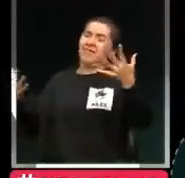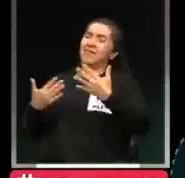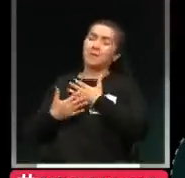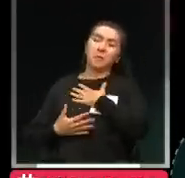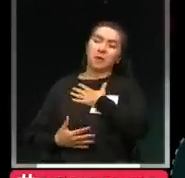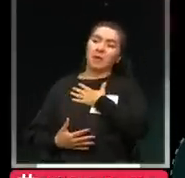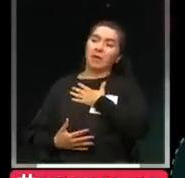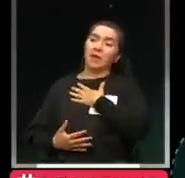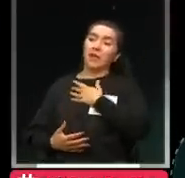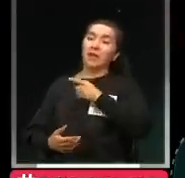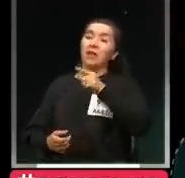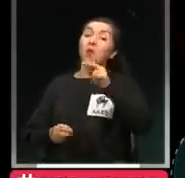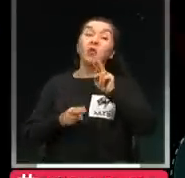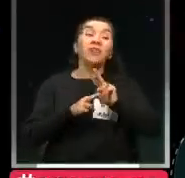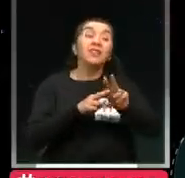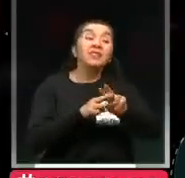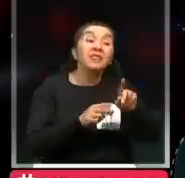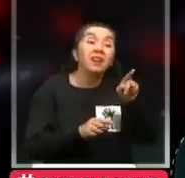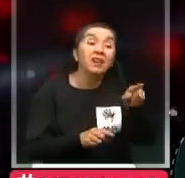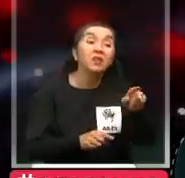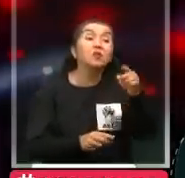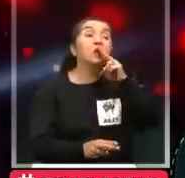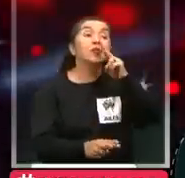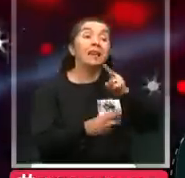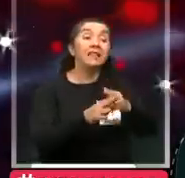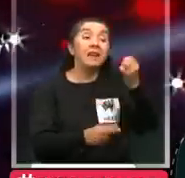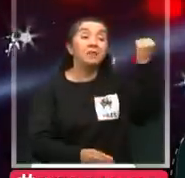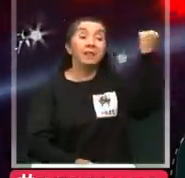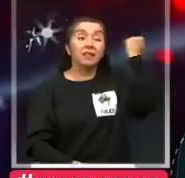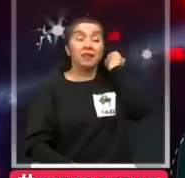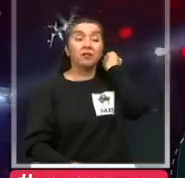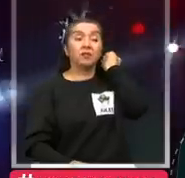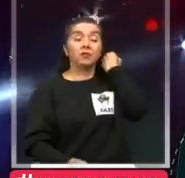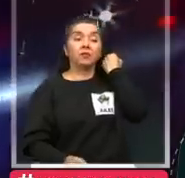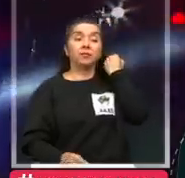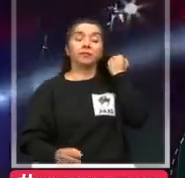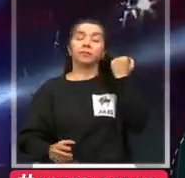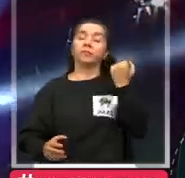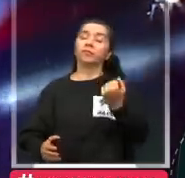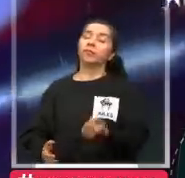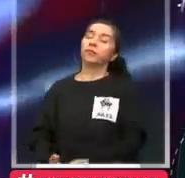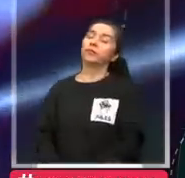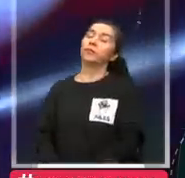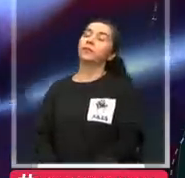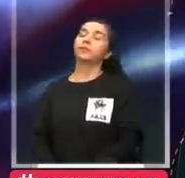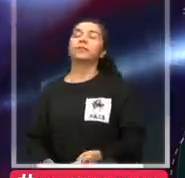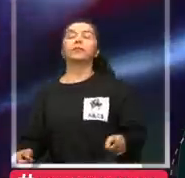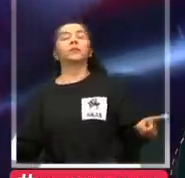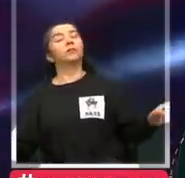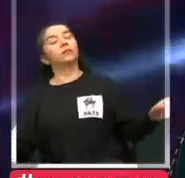comprendido. Lo que ella ha hecho se llama traición.